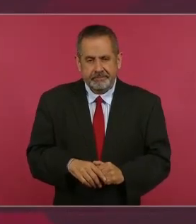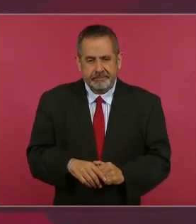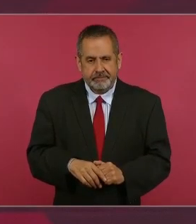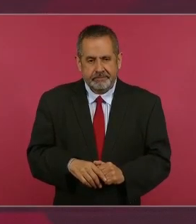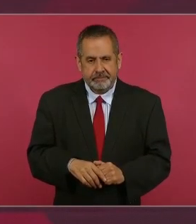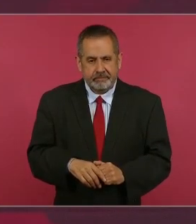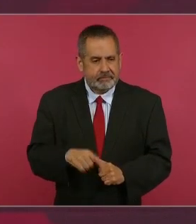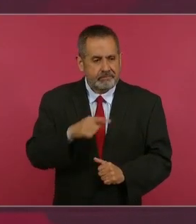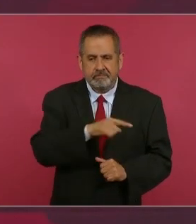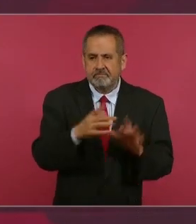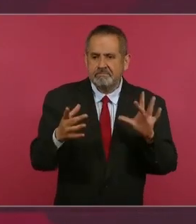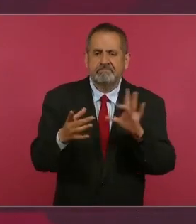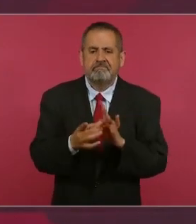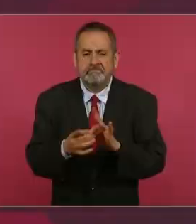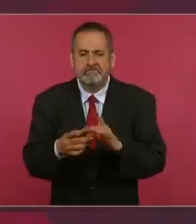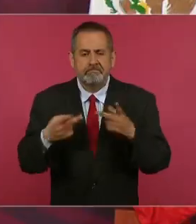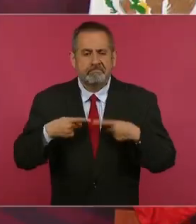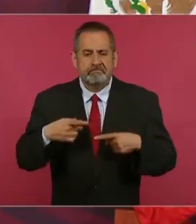no conectaba,